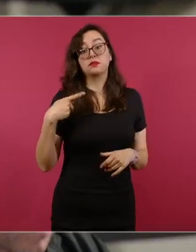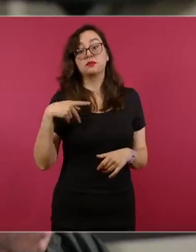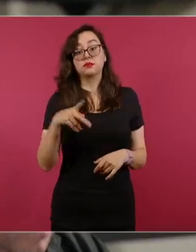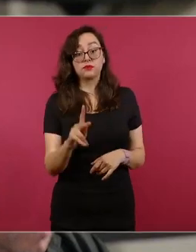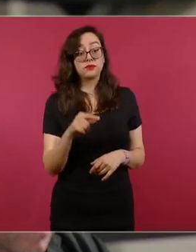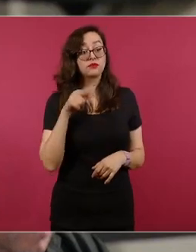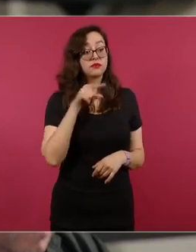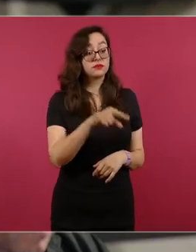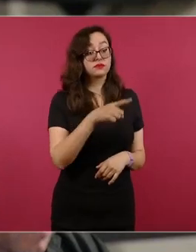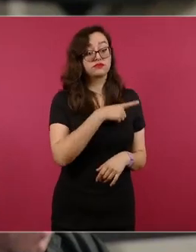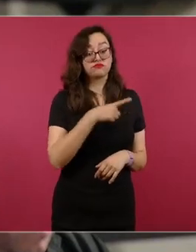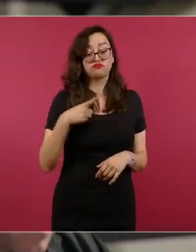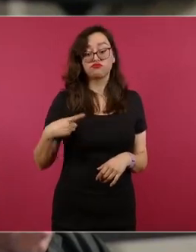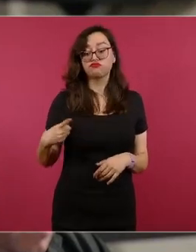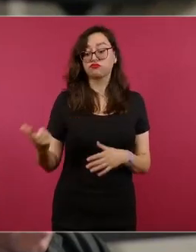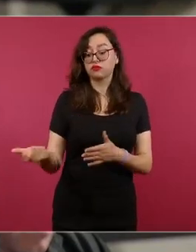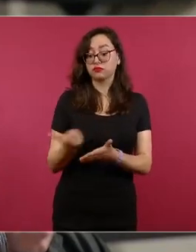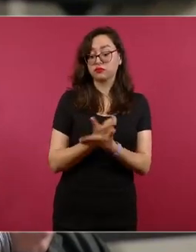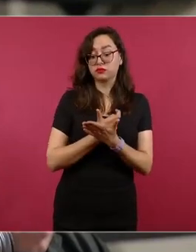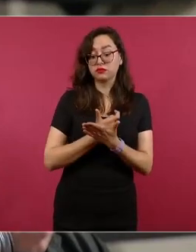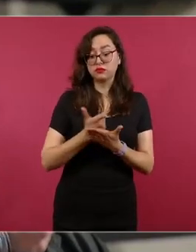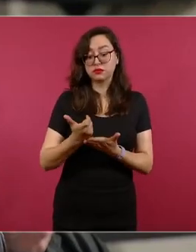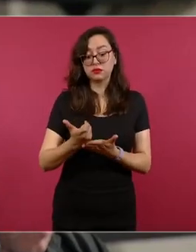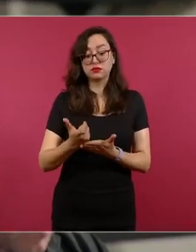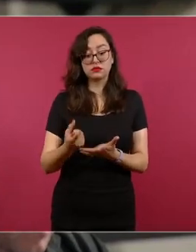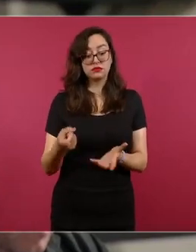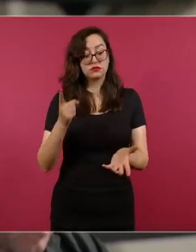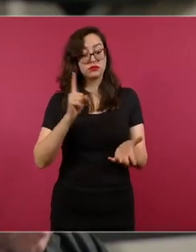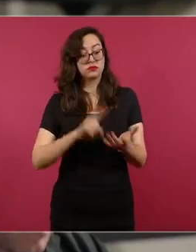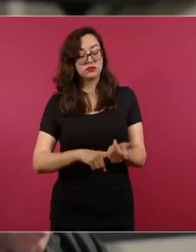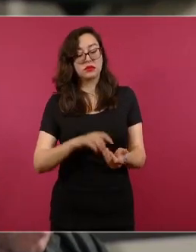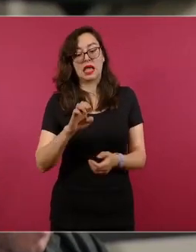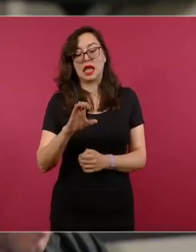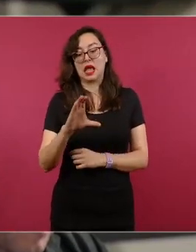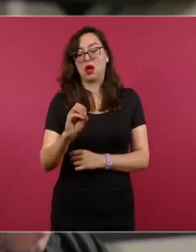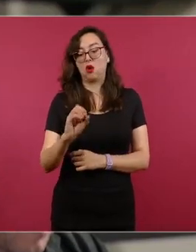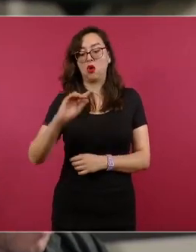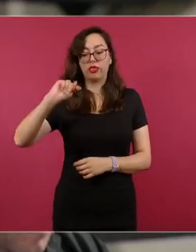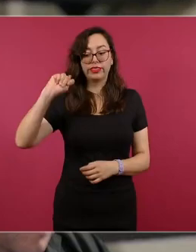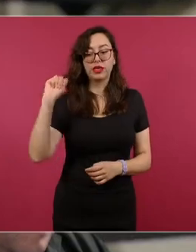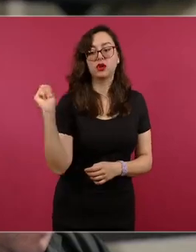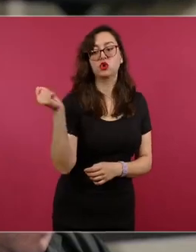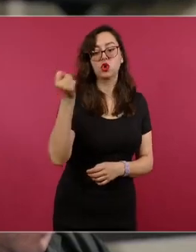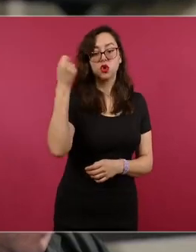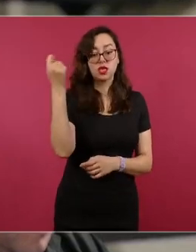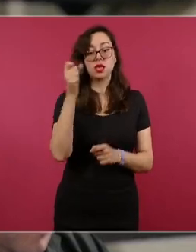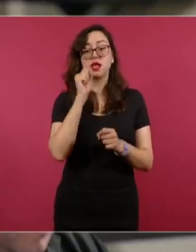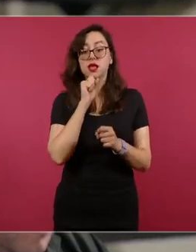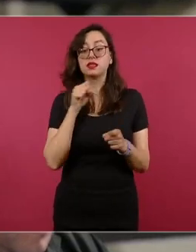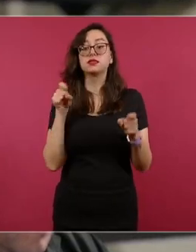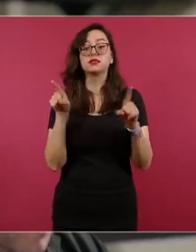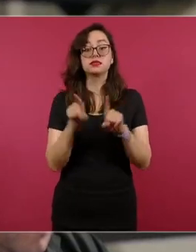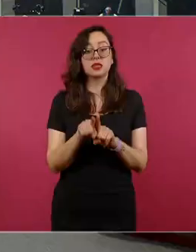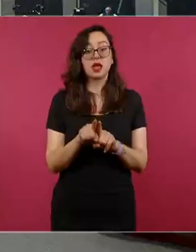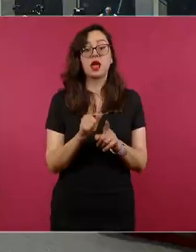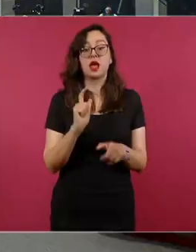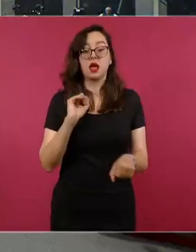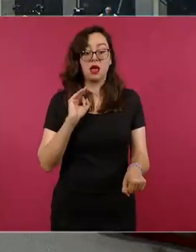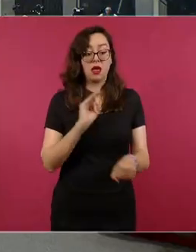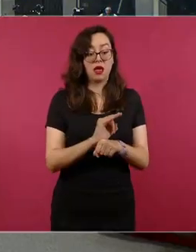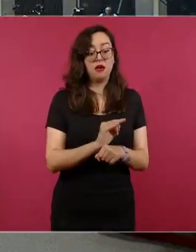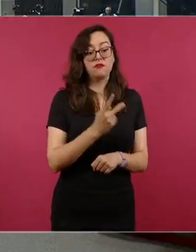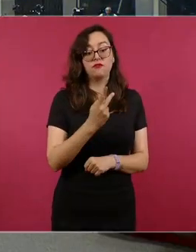aplicó debido a documentación probatoria del uso de vale proporcionado. Además, se informa sobre la activación del Fondo de Protección de Pagos, la